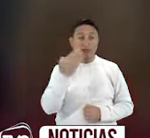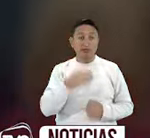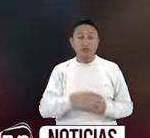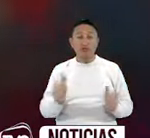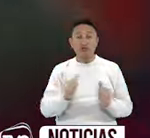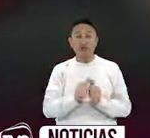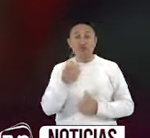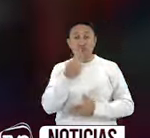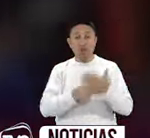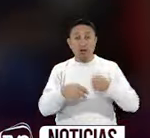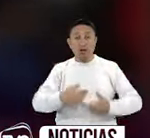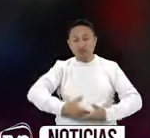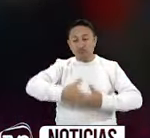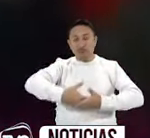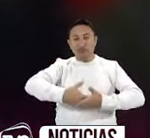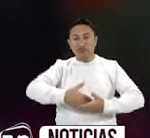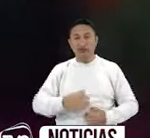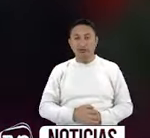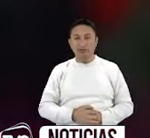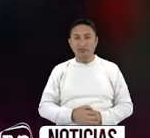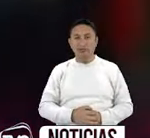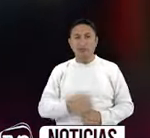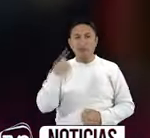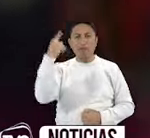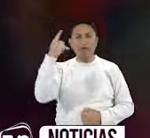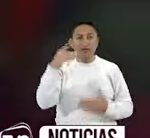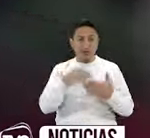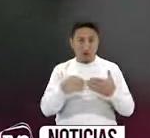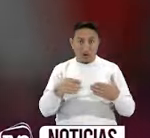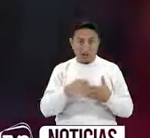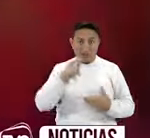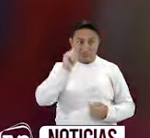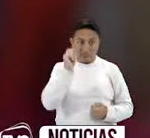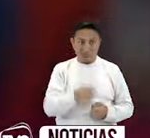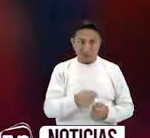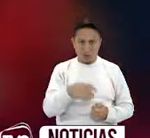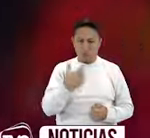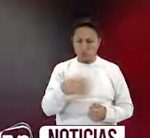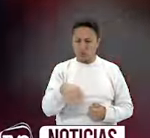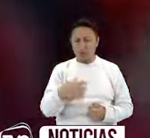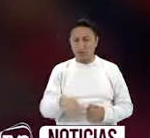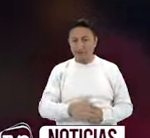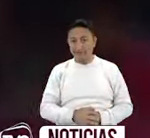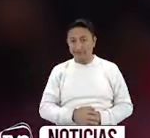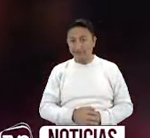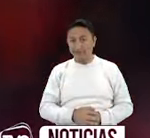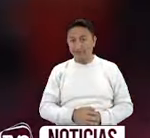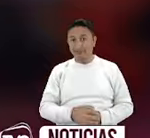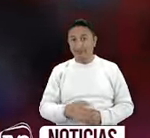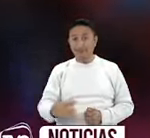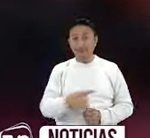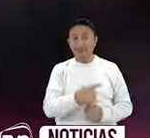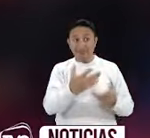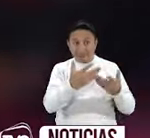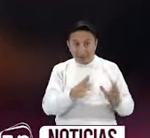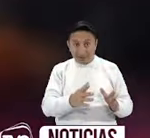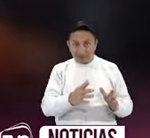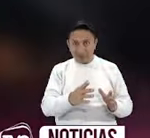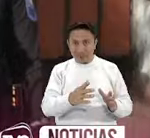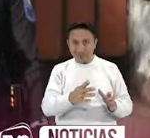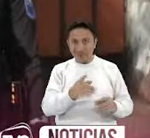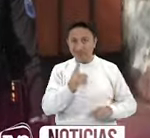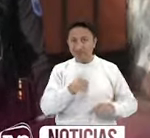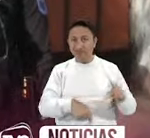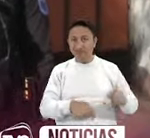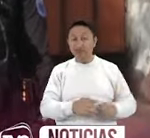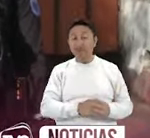en brazos. Miles de dólares se jugaban esa noche, pero no pudieron culminar con las apuestas. Sí, en el interior